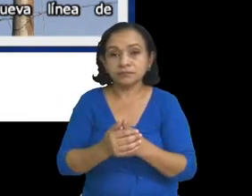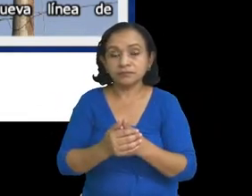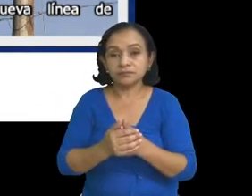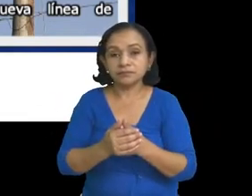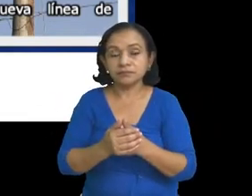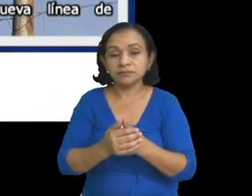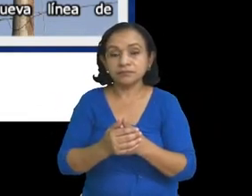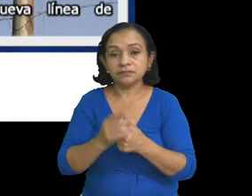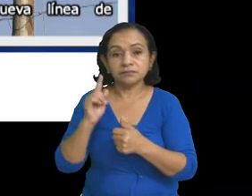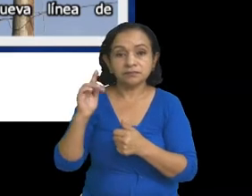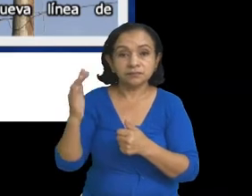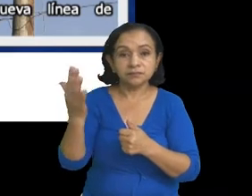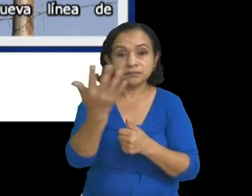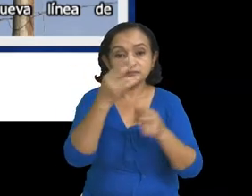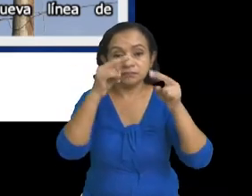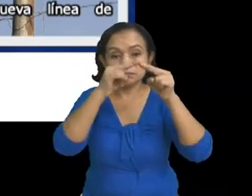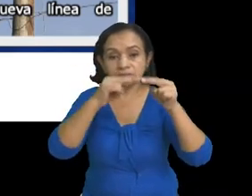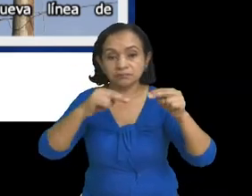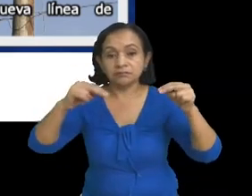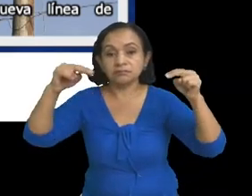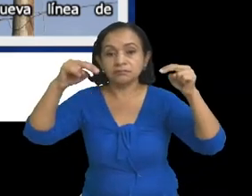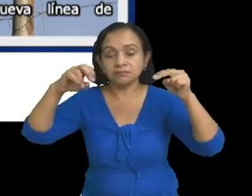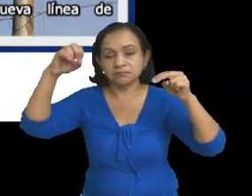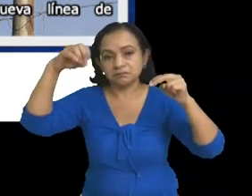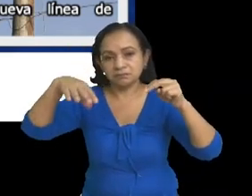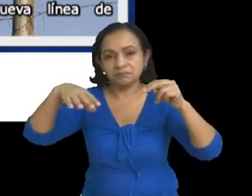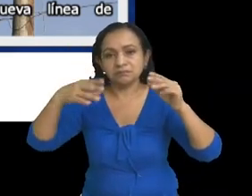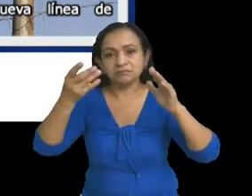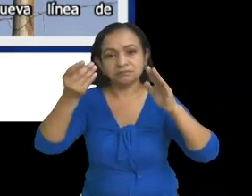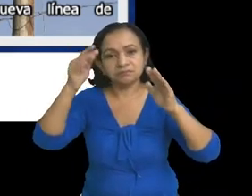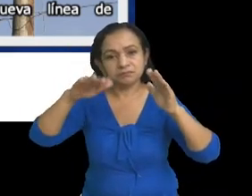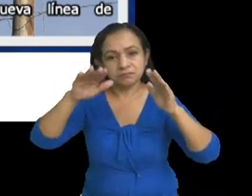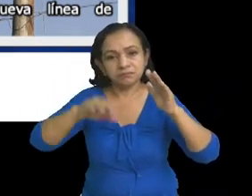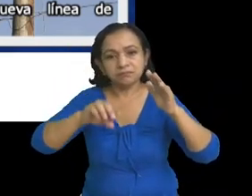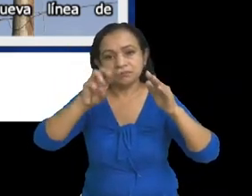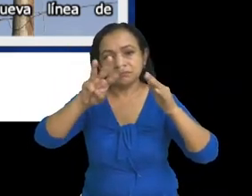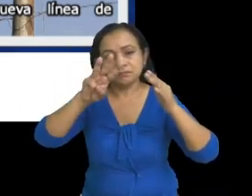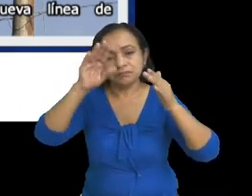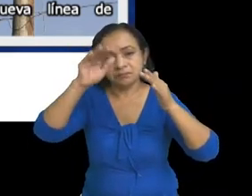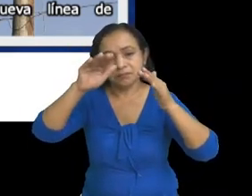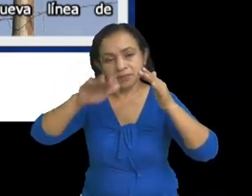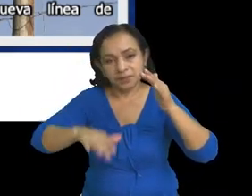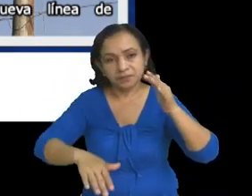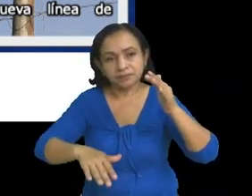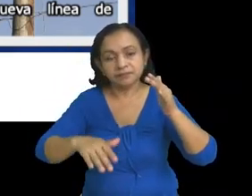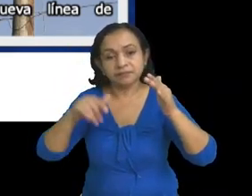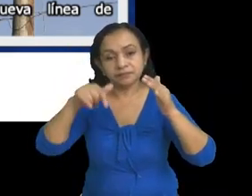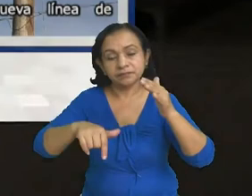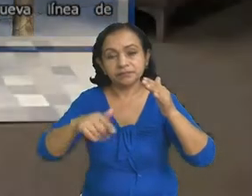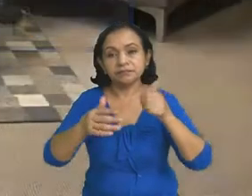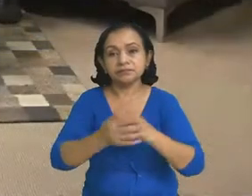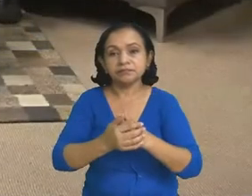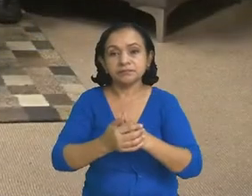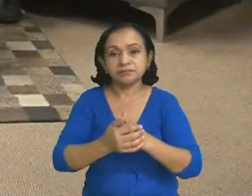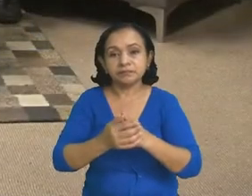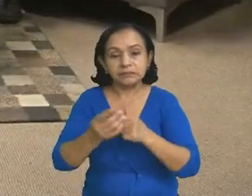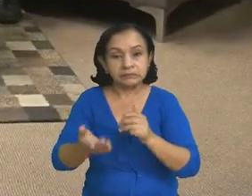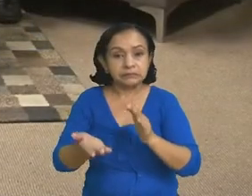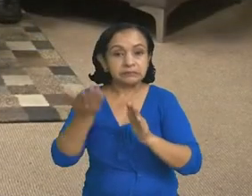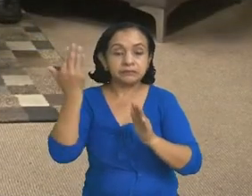el costo de la energía se va a ser 3 veces menos lo que cuesta ahorita. Ahorita es un